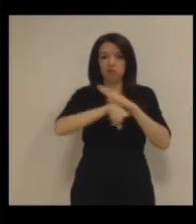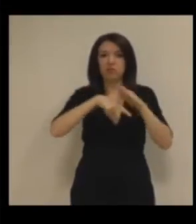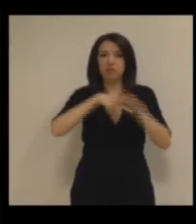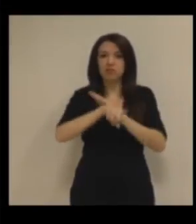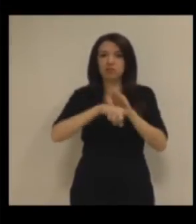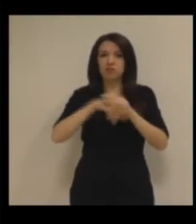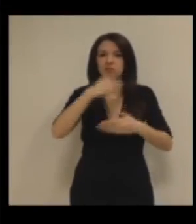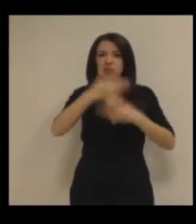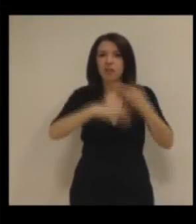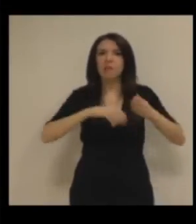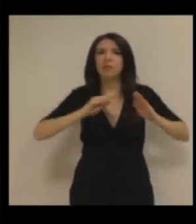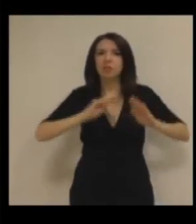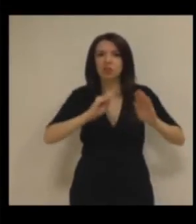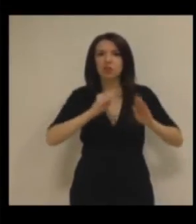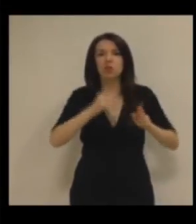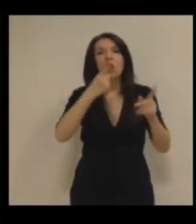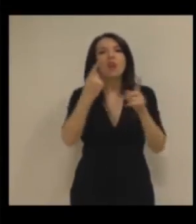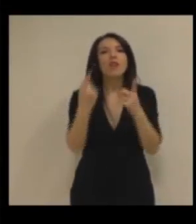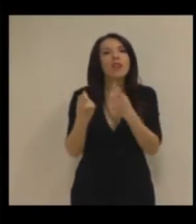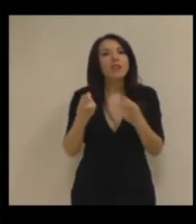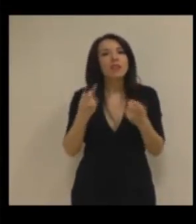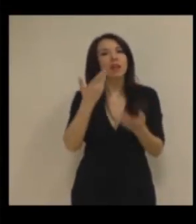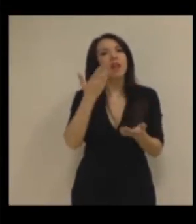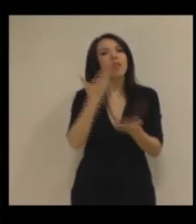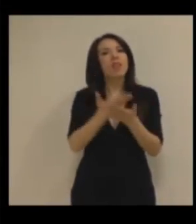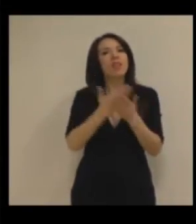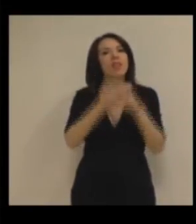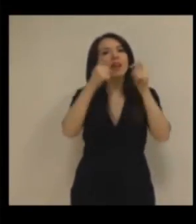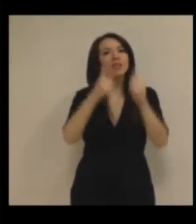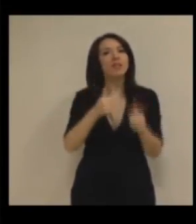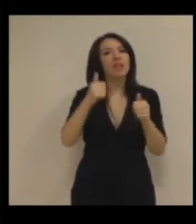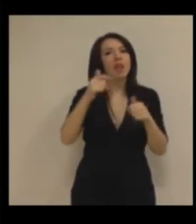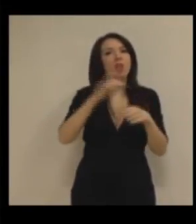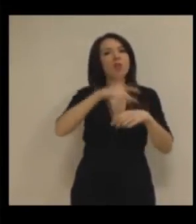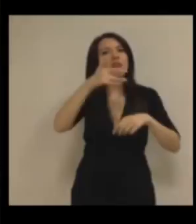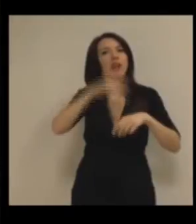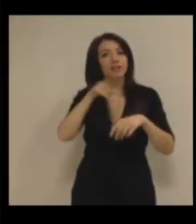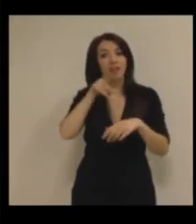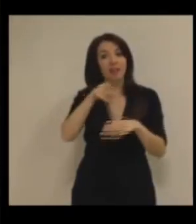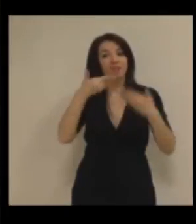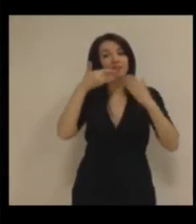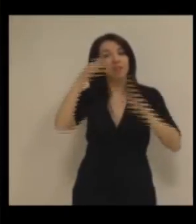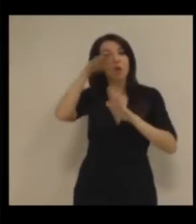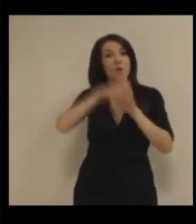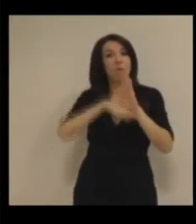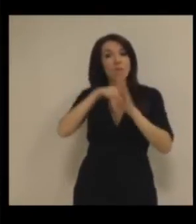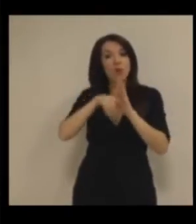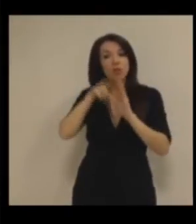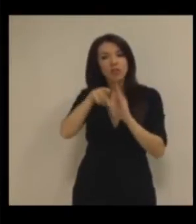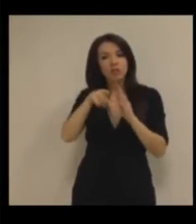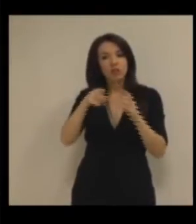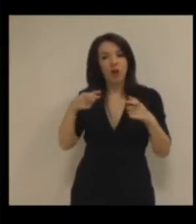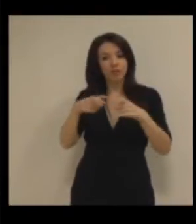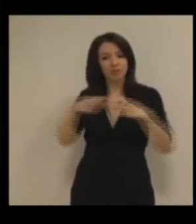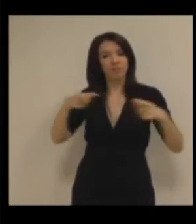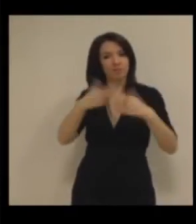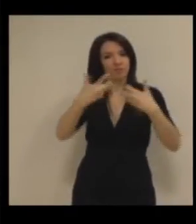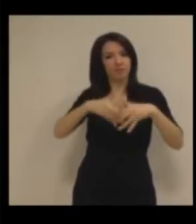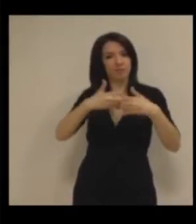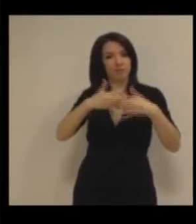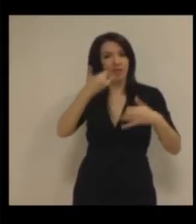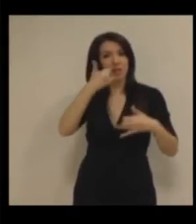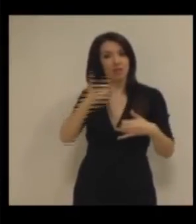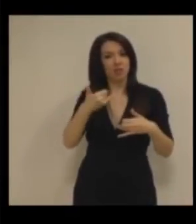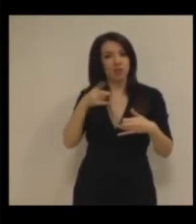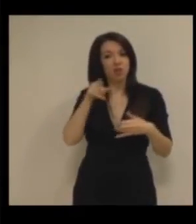trámites que requieren uso de certificado digital, en el proyecto se ha desarrollado un dispositivo electrónico que